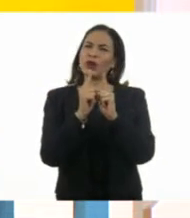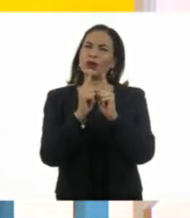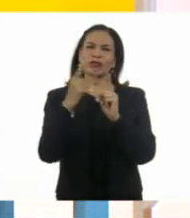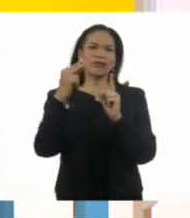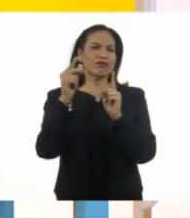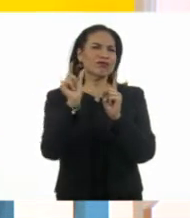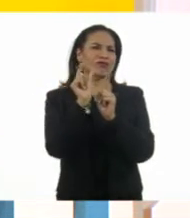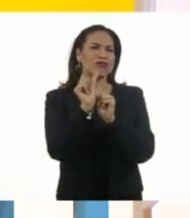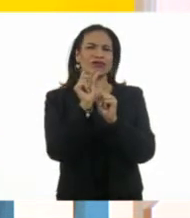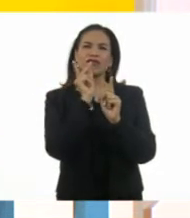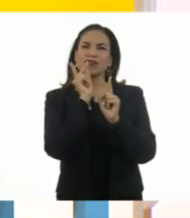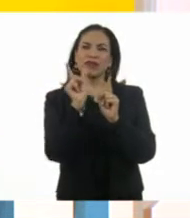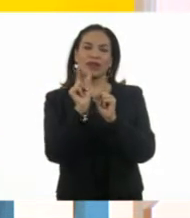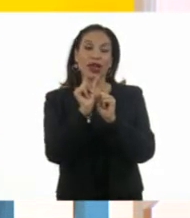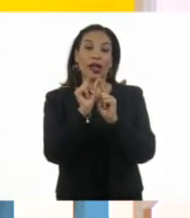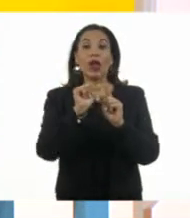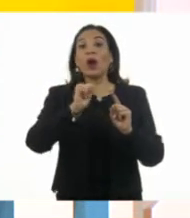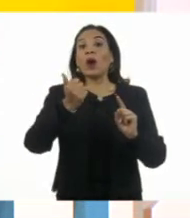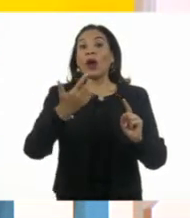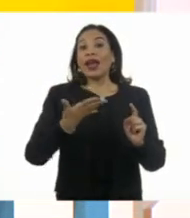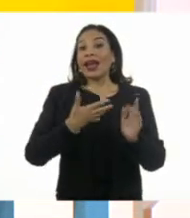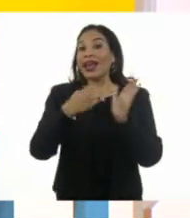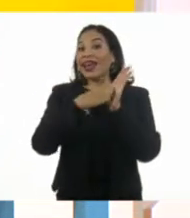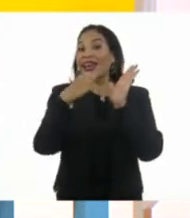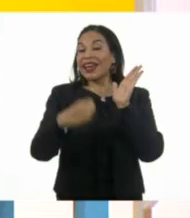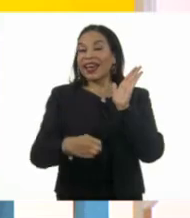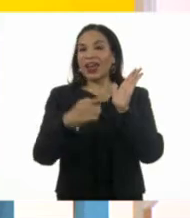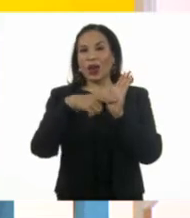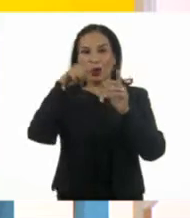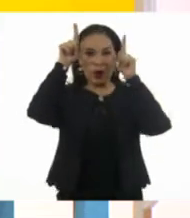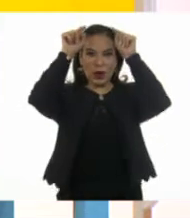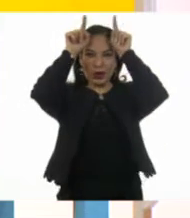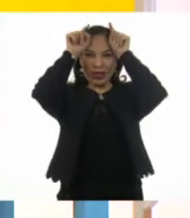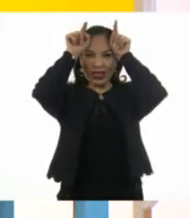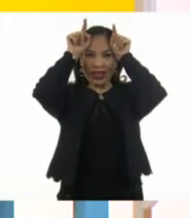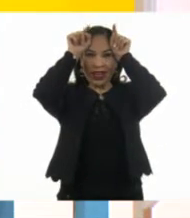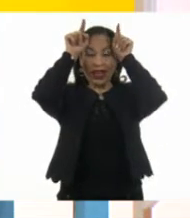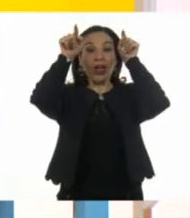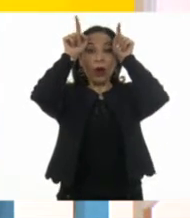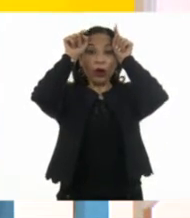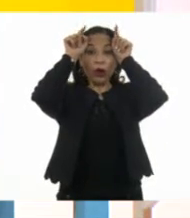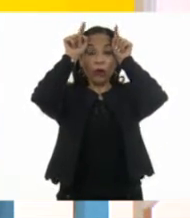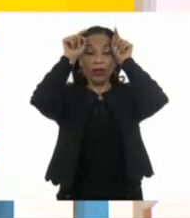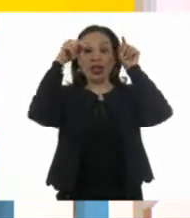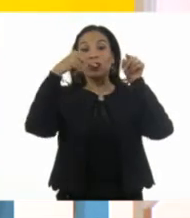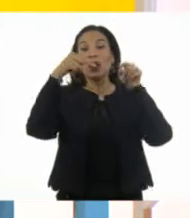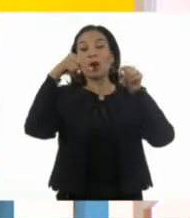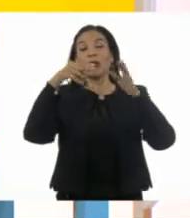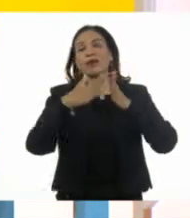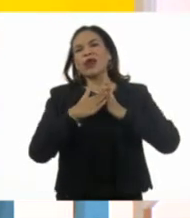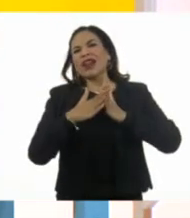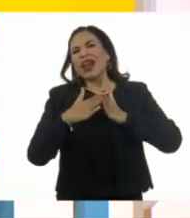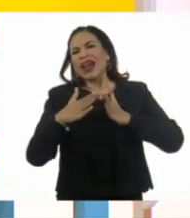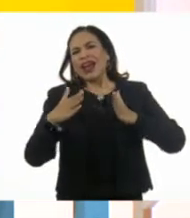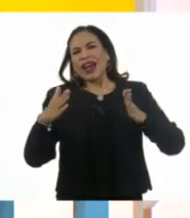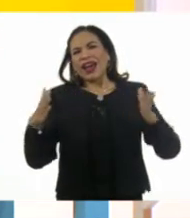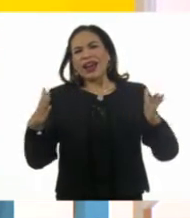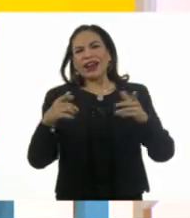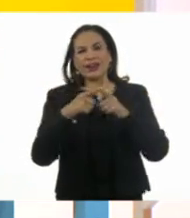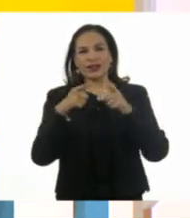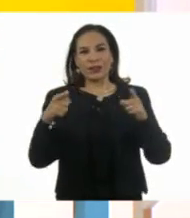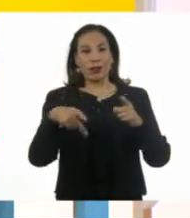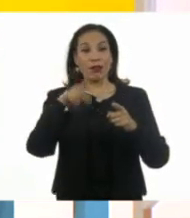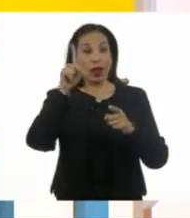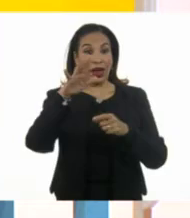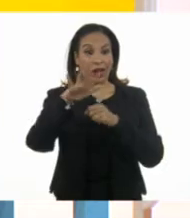muy cortito. Y tenemos otra, por ejemplo, hormiga. Y la hormiga tiene un nombre muy largo, pero